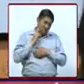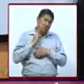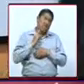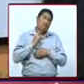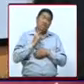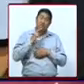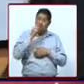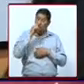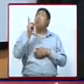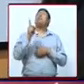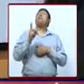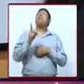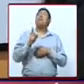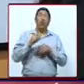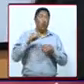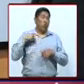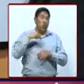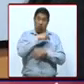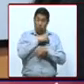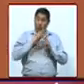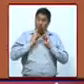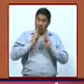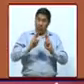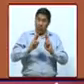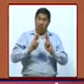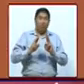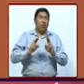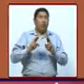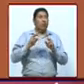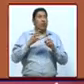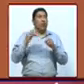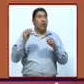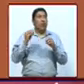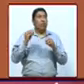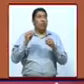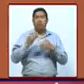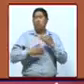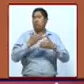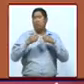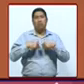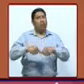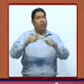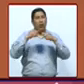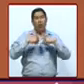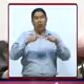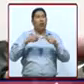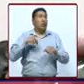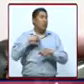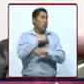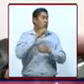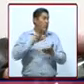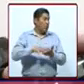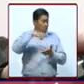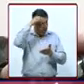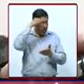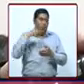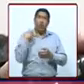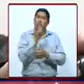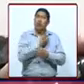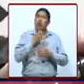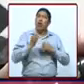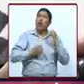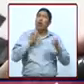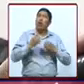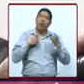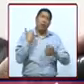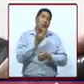hemos aprendido desde que si nosotros respondemos de una manera grotesca, obviamente la discusión va a seguir y va a seguir. Hemos también aprendido a manejar nuestras emociones